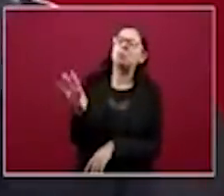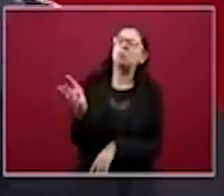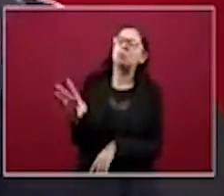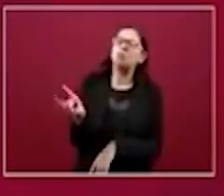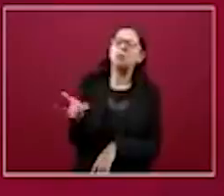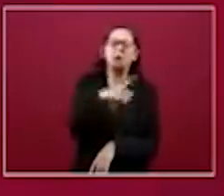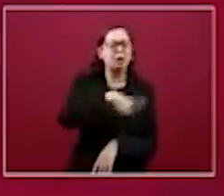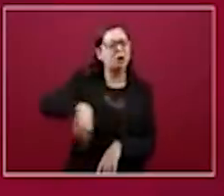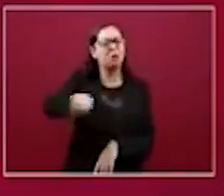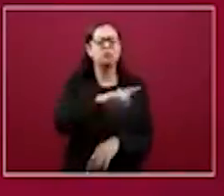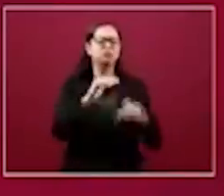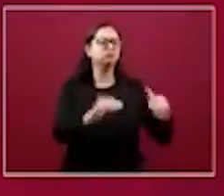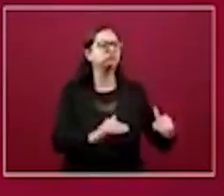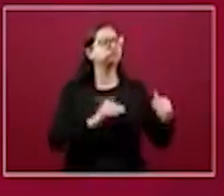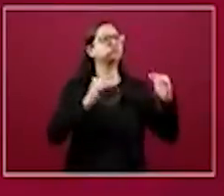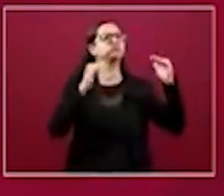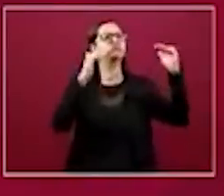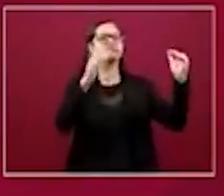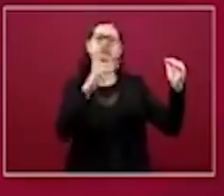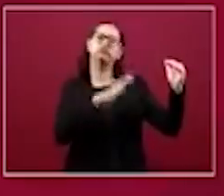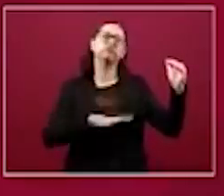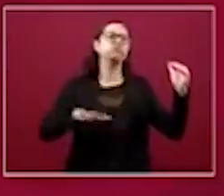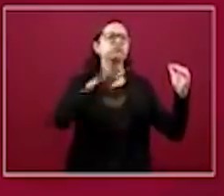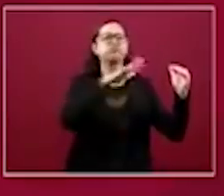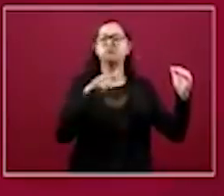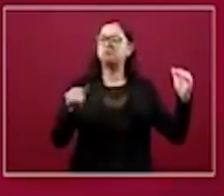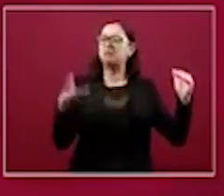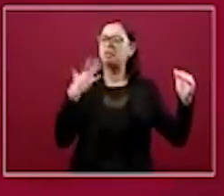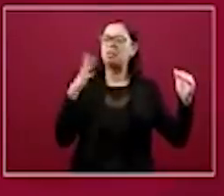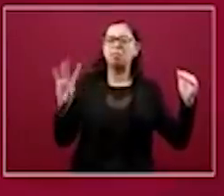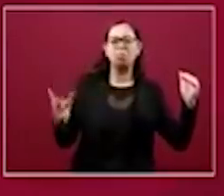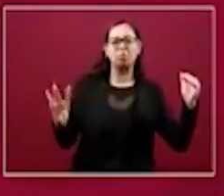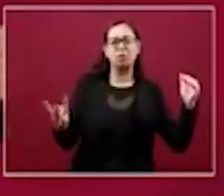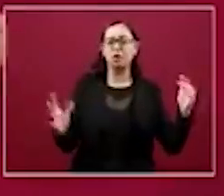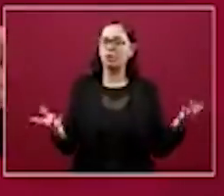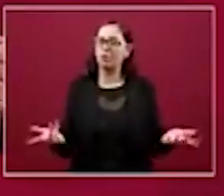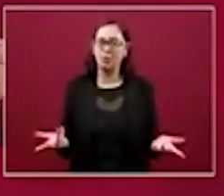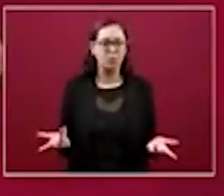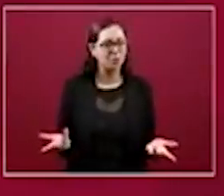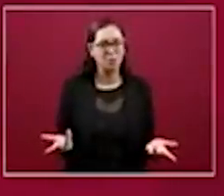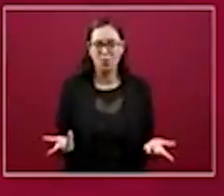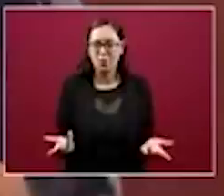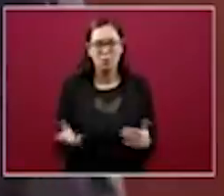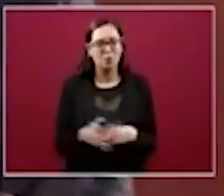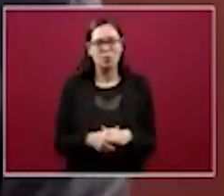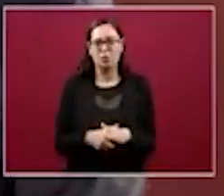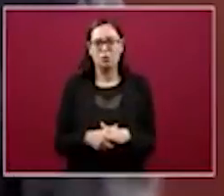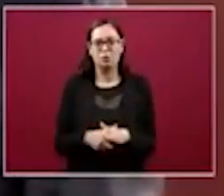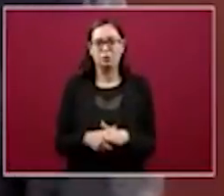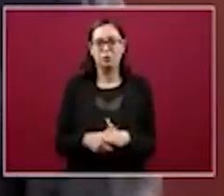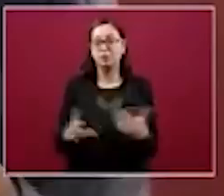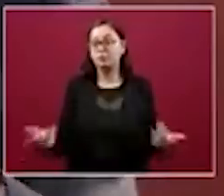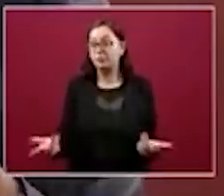acá, en las alturas. Entonces, cuando se promueve el desarrollo es estar muy pendiente a que